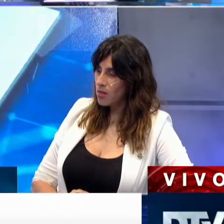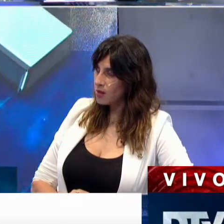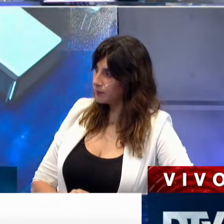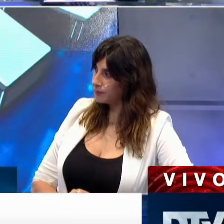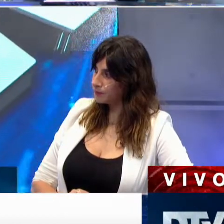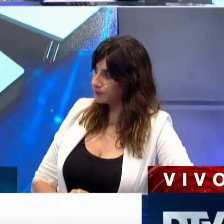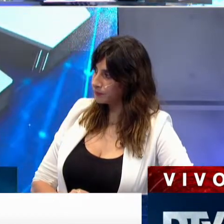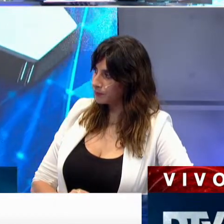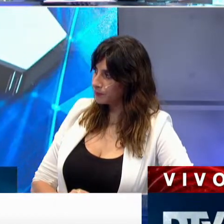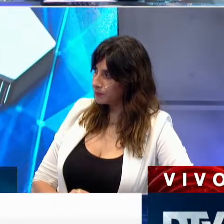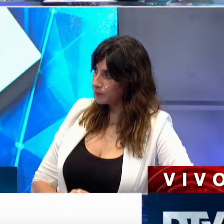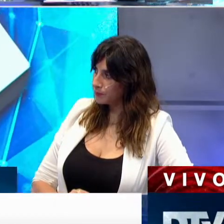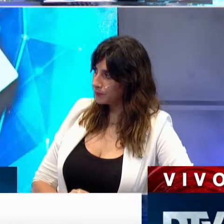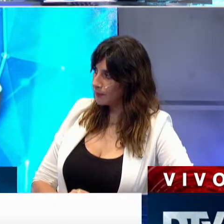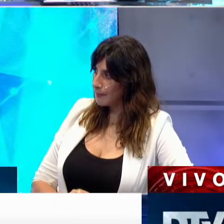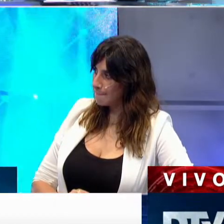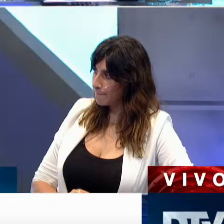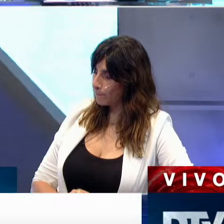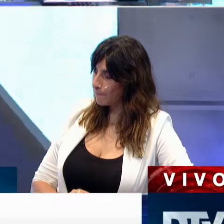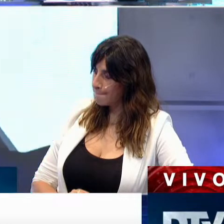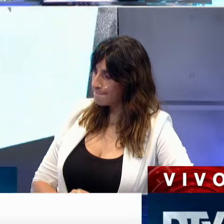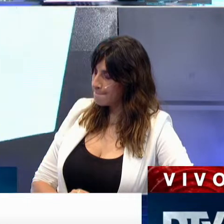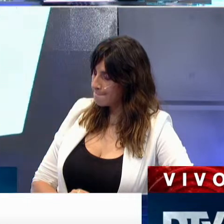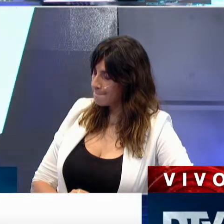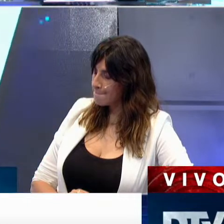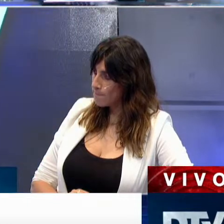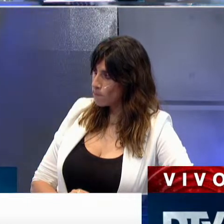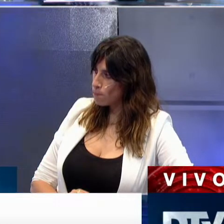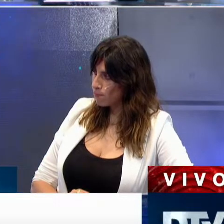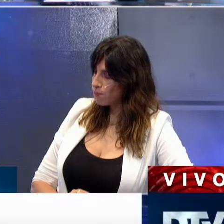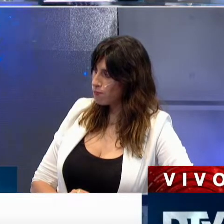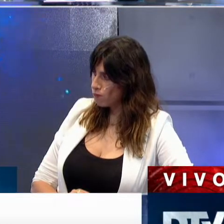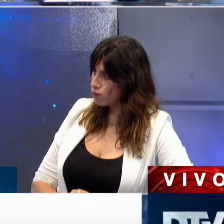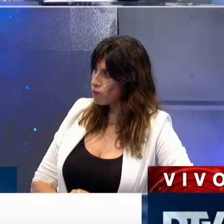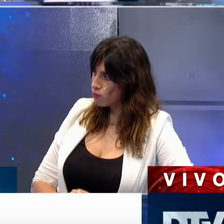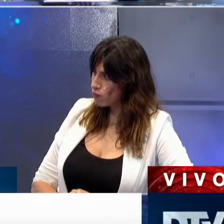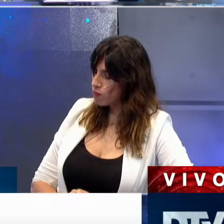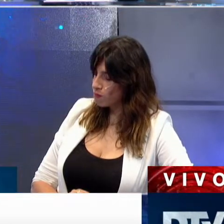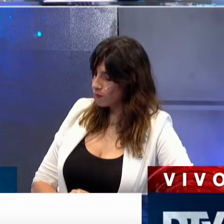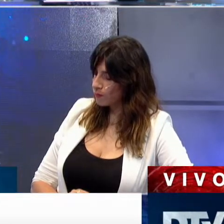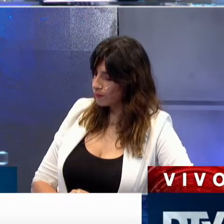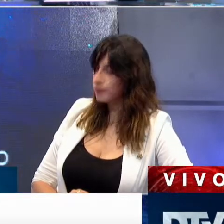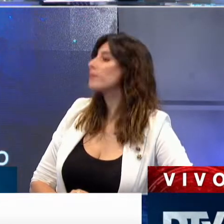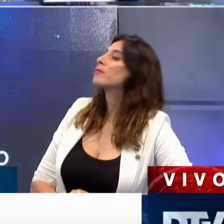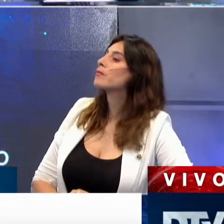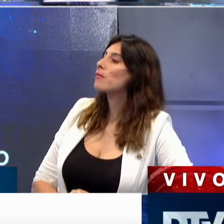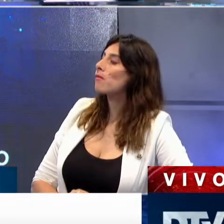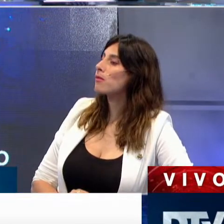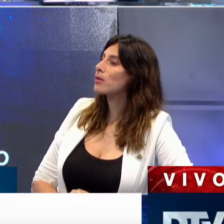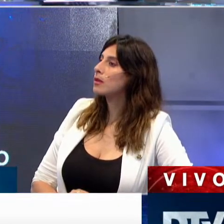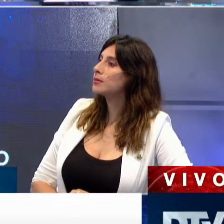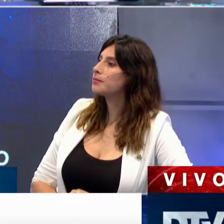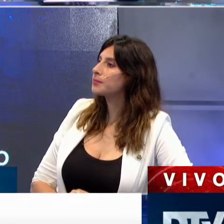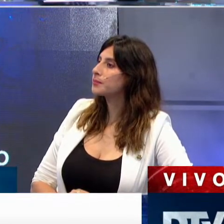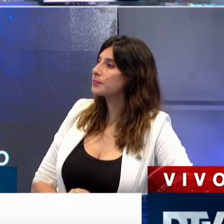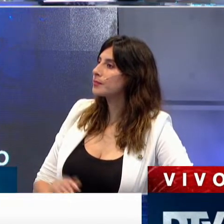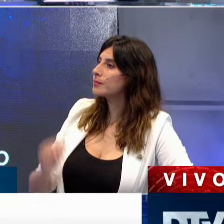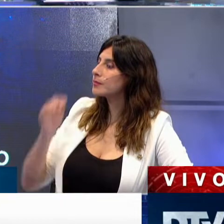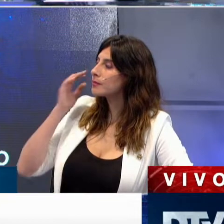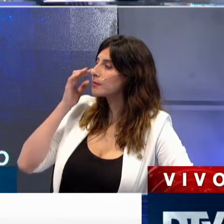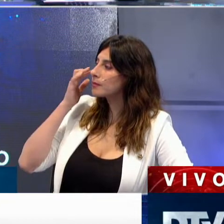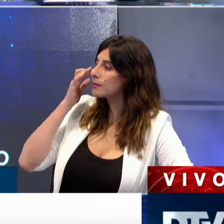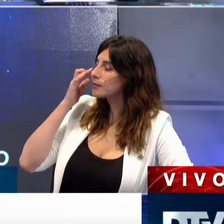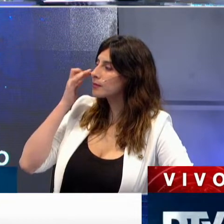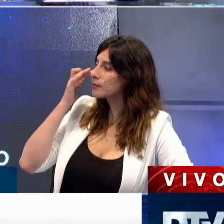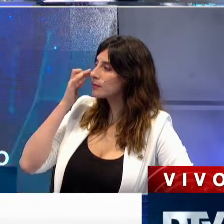Aires creo que hay algo así como 2.600 hoteles. No tengo idea de la cantidad de restaurantes. Pero vos te imaginás la presión